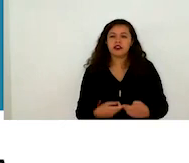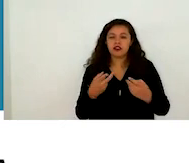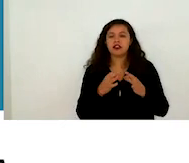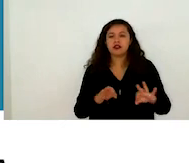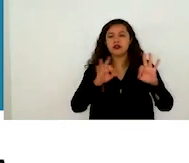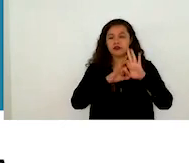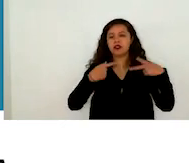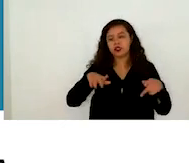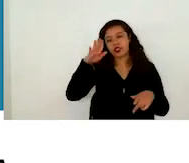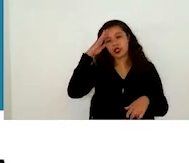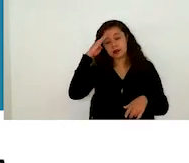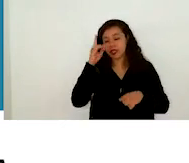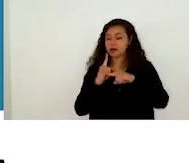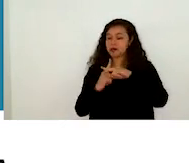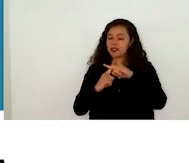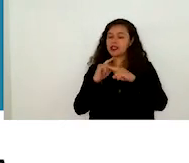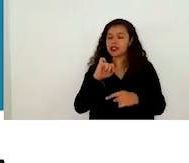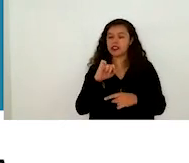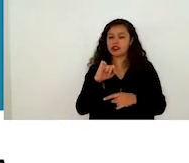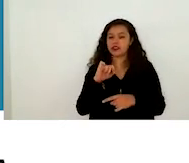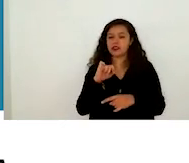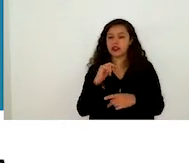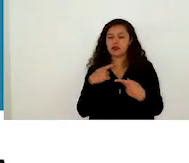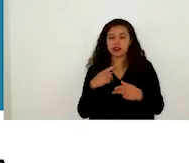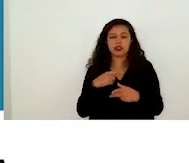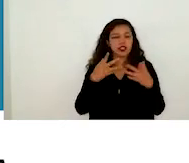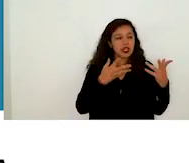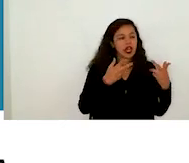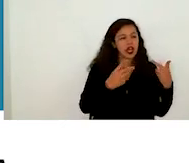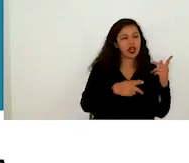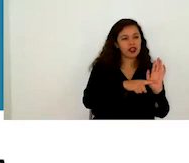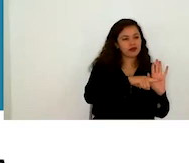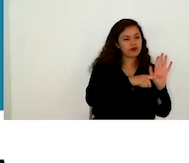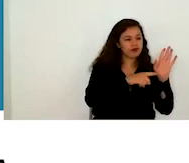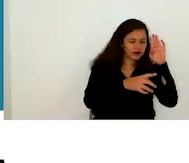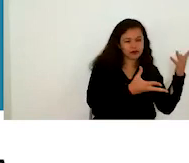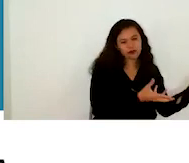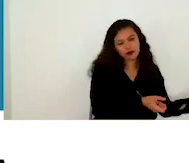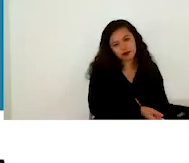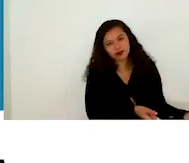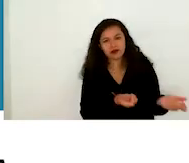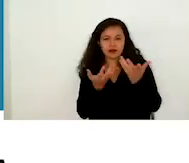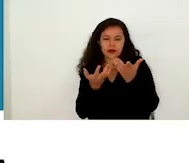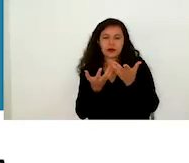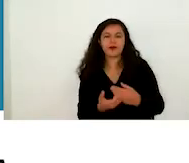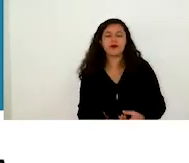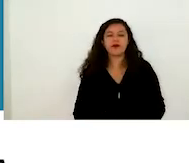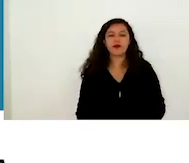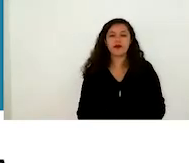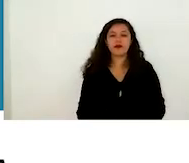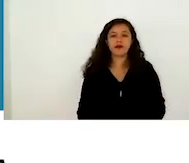positivos pues van a jalar a las que no tiene muy buenos pensamientos positivos las van a jalar pero las que